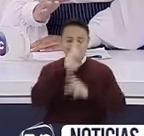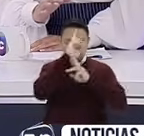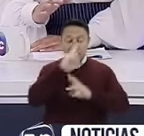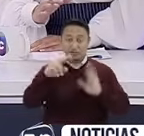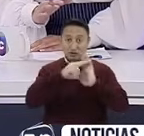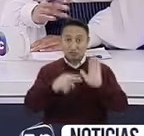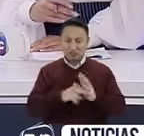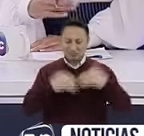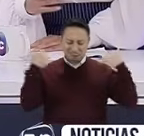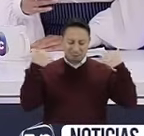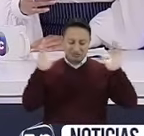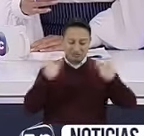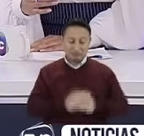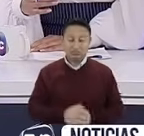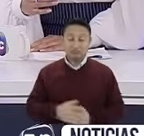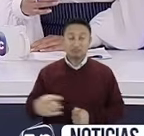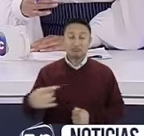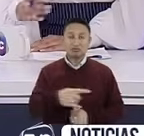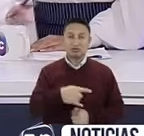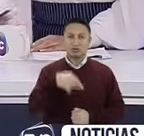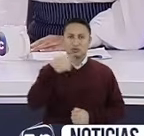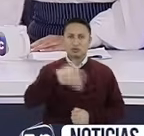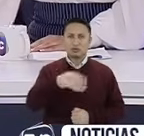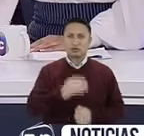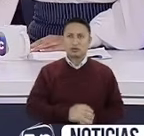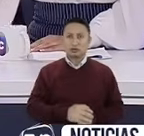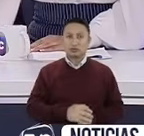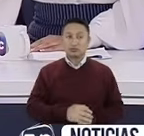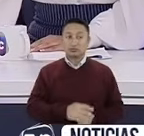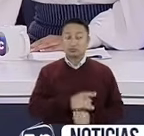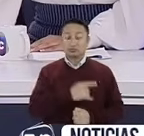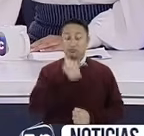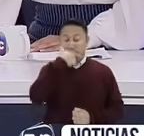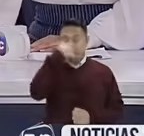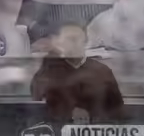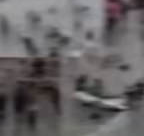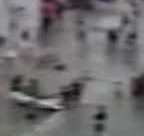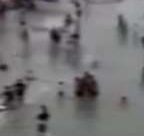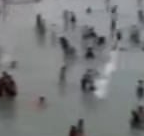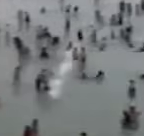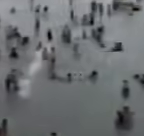y se realizaron espectáculos bochornosos.